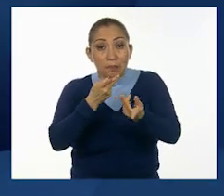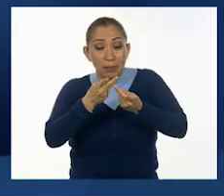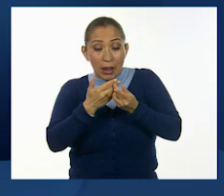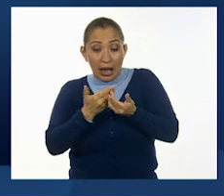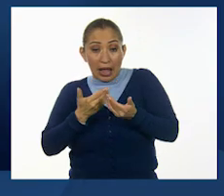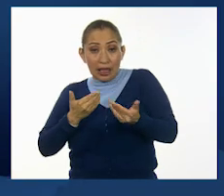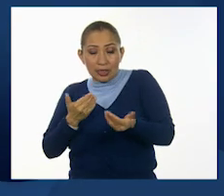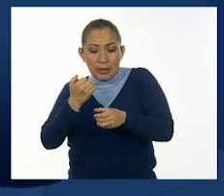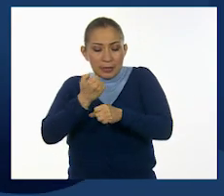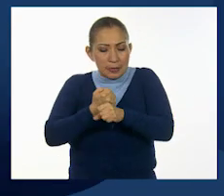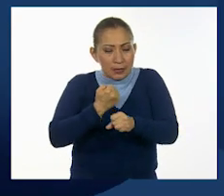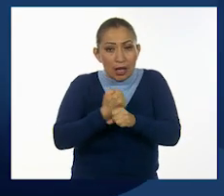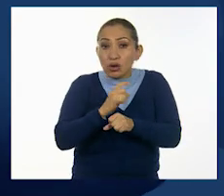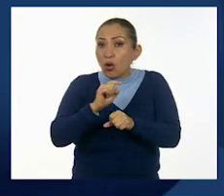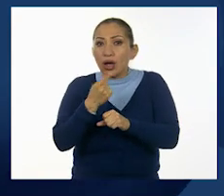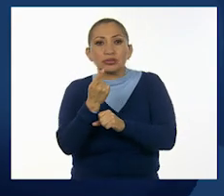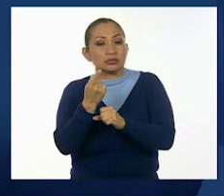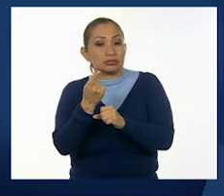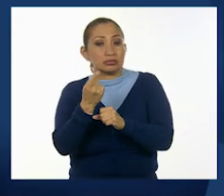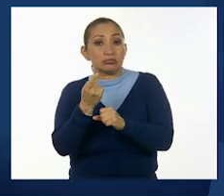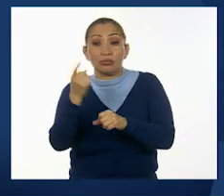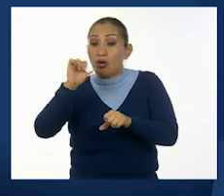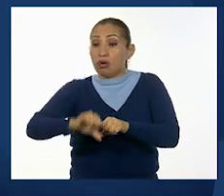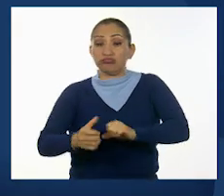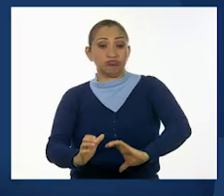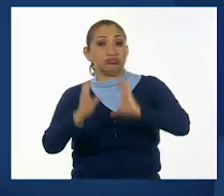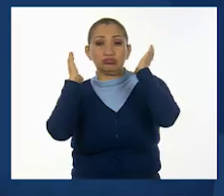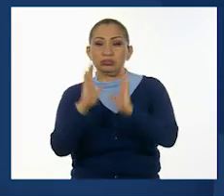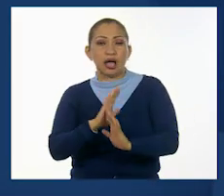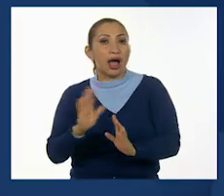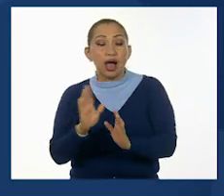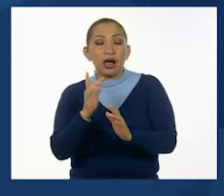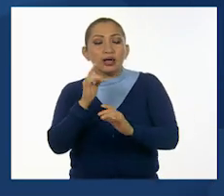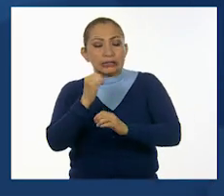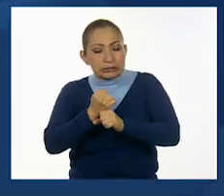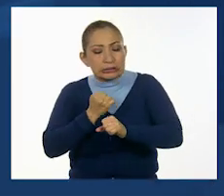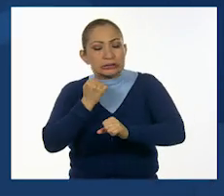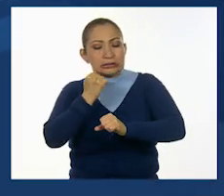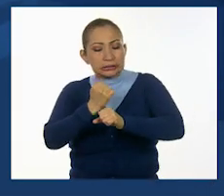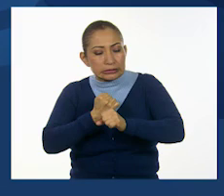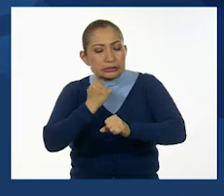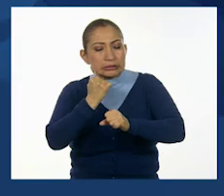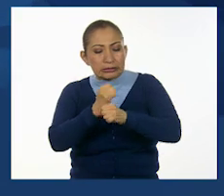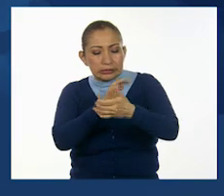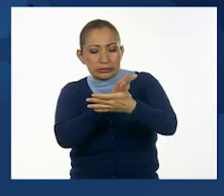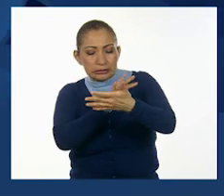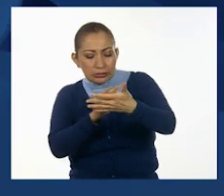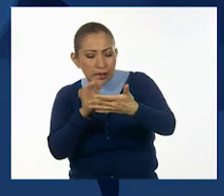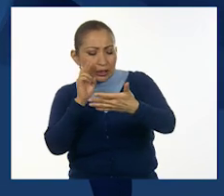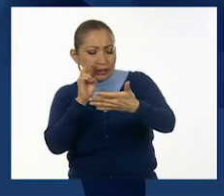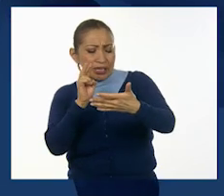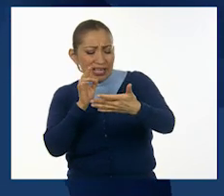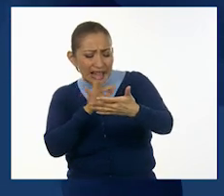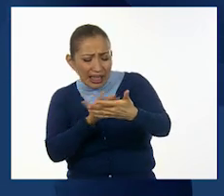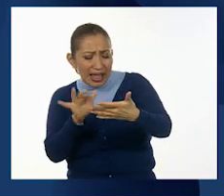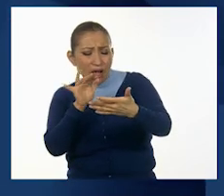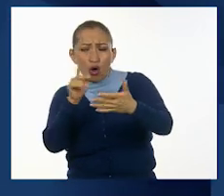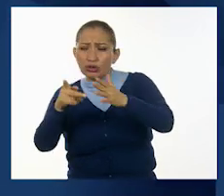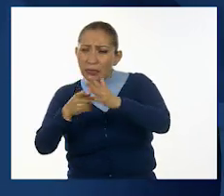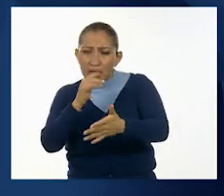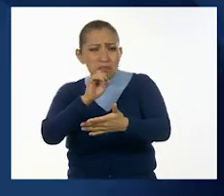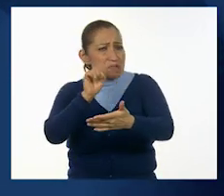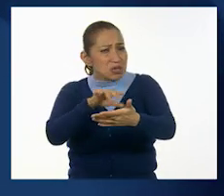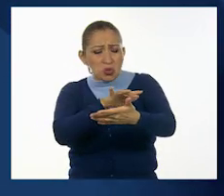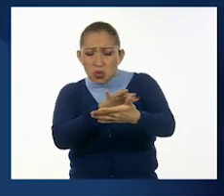prepararse, ensayar. Esto no es algo que se hace a la primera. Como te decía, es importante que abordes un texto, que lo leas, lo